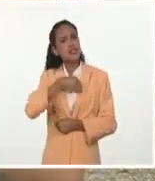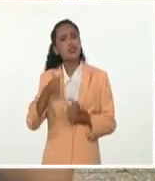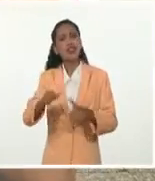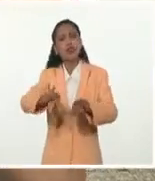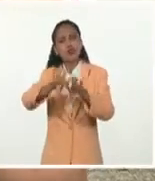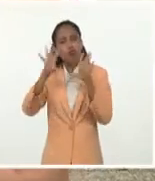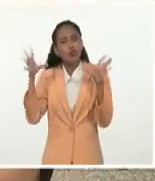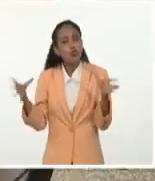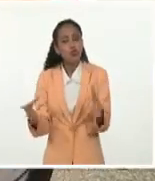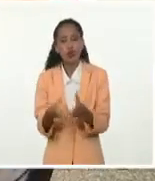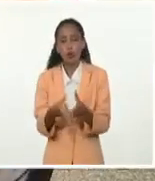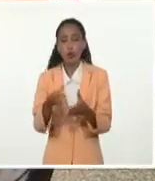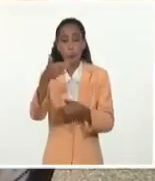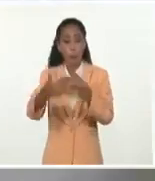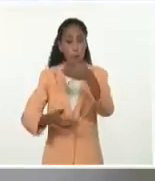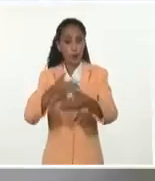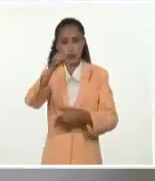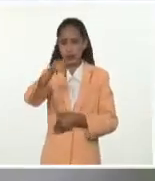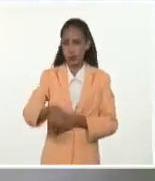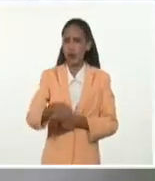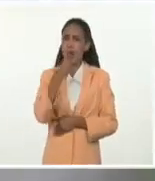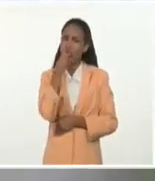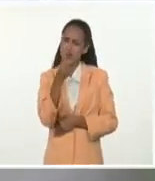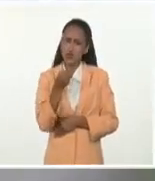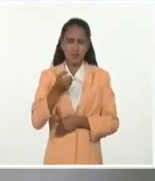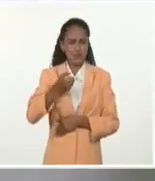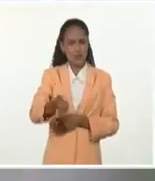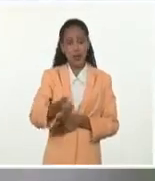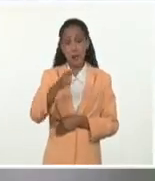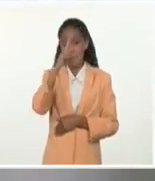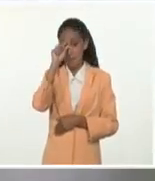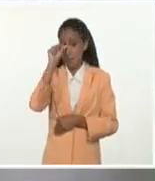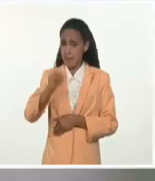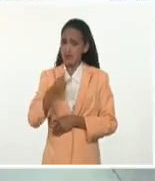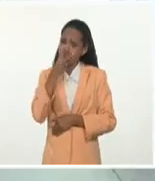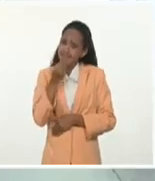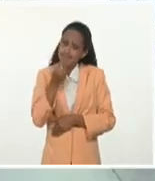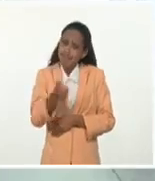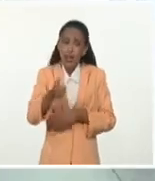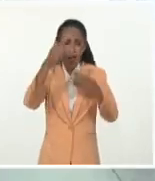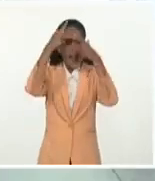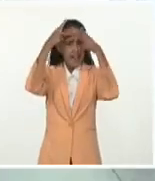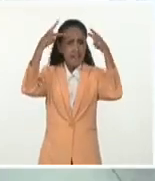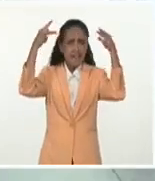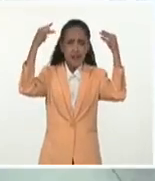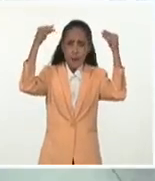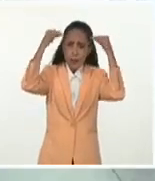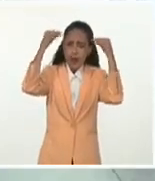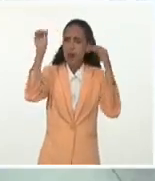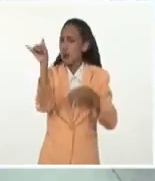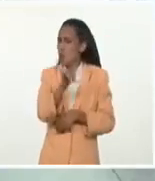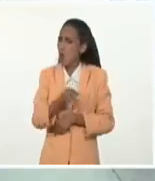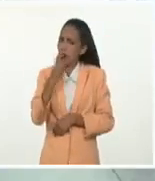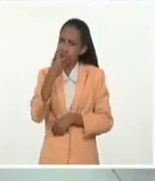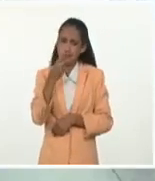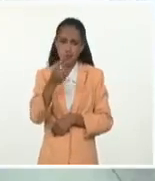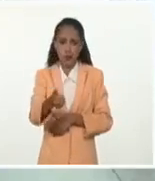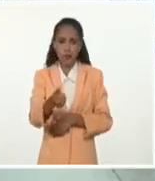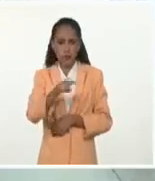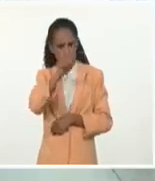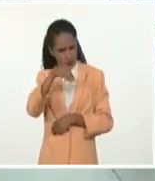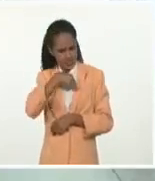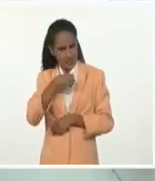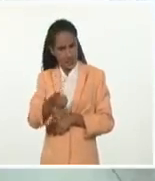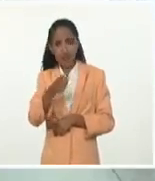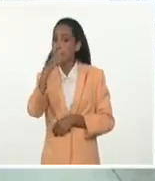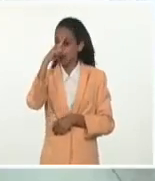pasado hoy, muy buen trato por parte del personal médico, enfermería, todo muy bien. ¿Se siente bien? Sí,